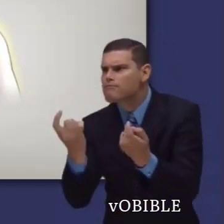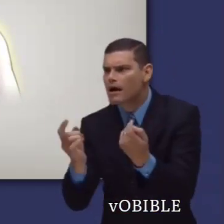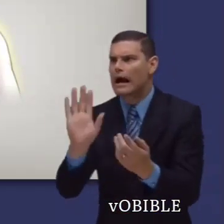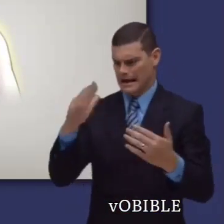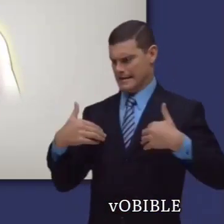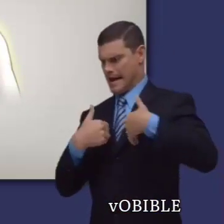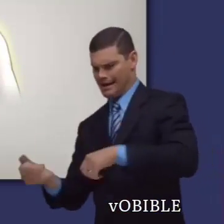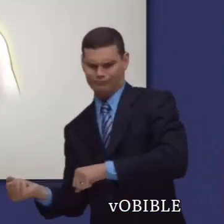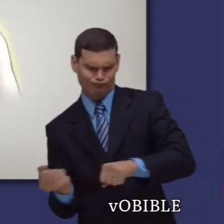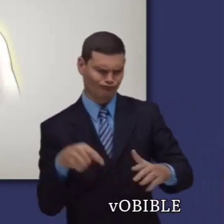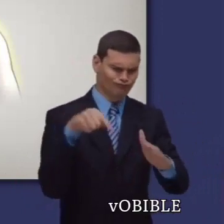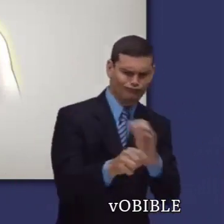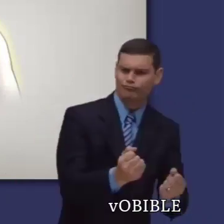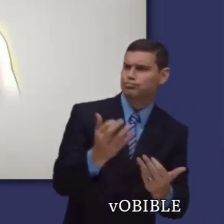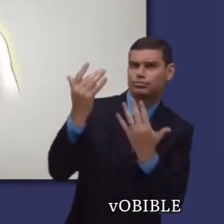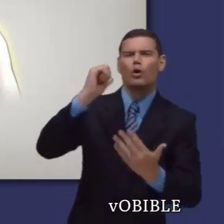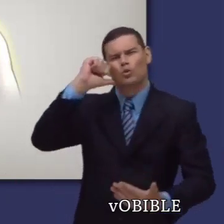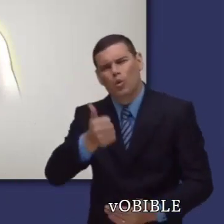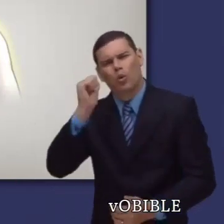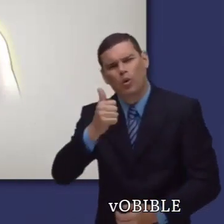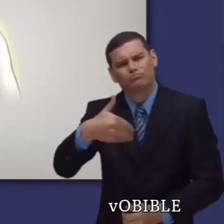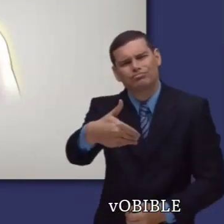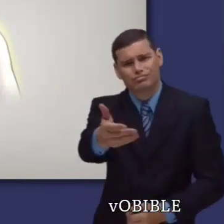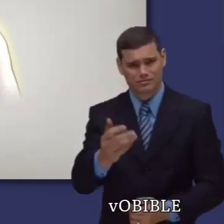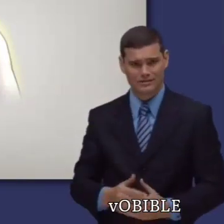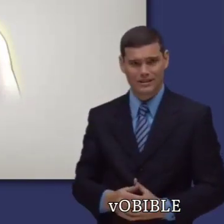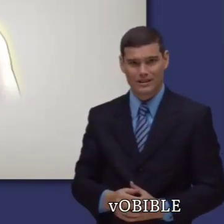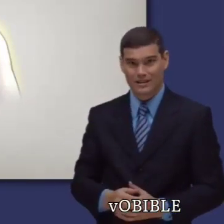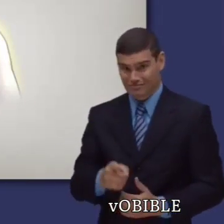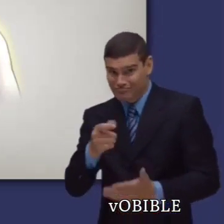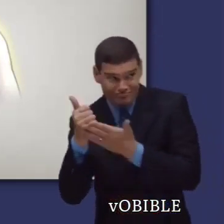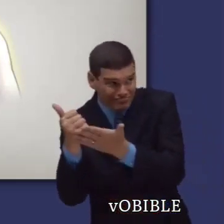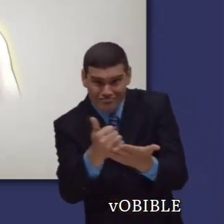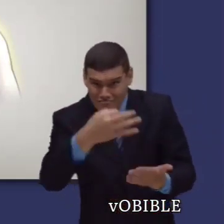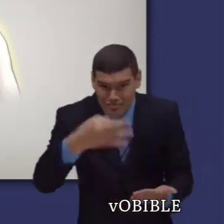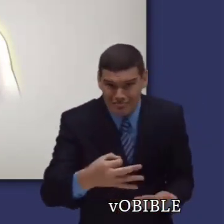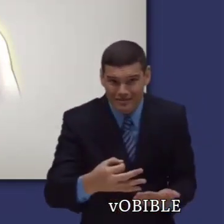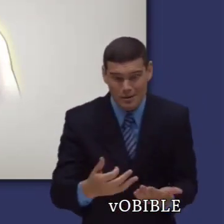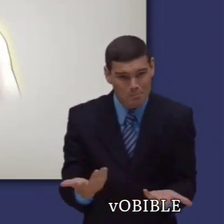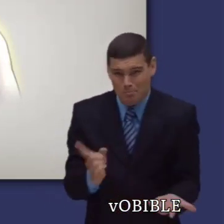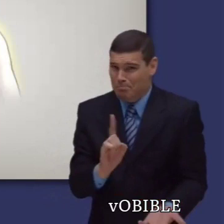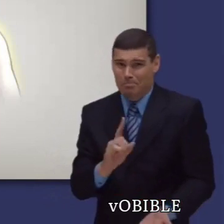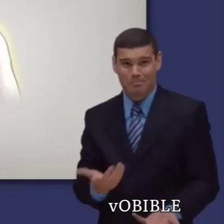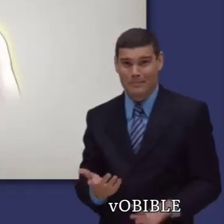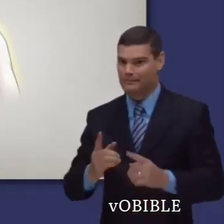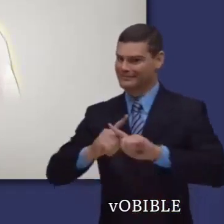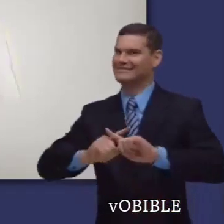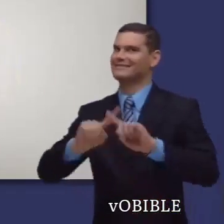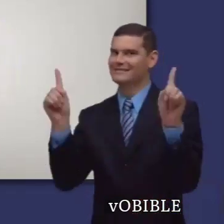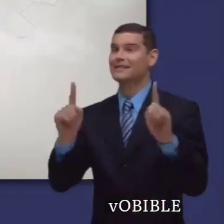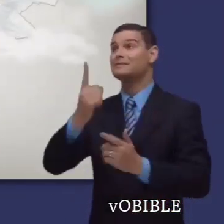que ofrecer sacrificios todos los días por los pecados del pueblo, y ofrecían sacrificios de animales que tenían un valor